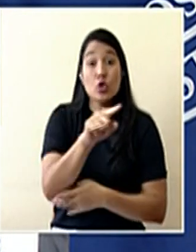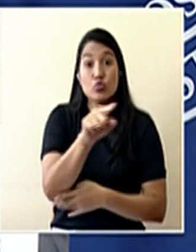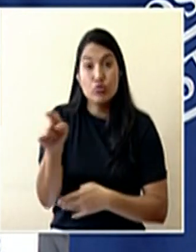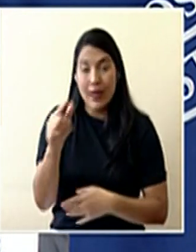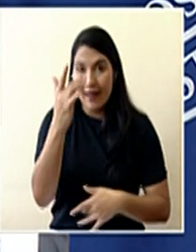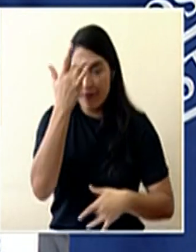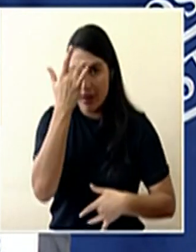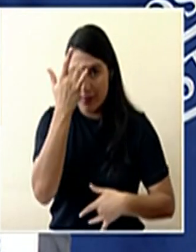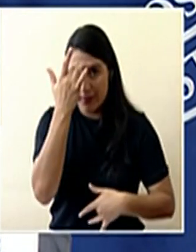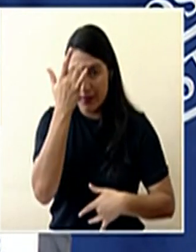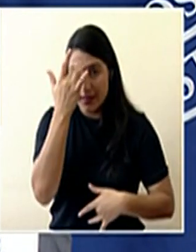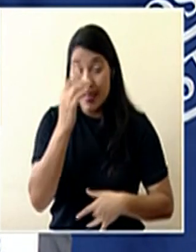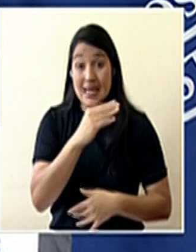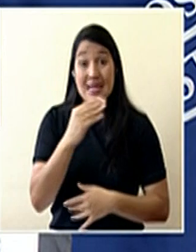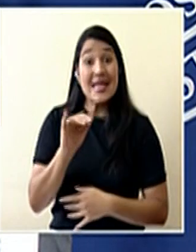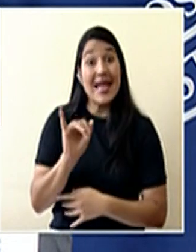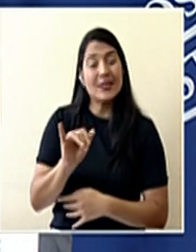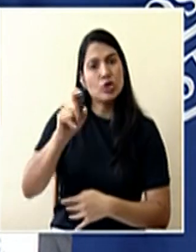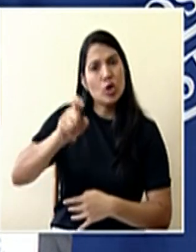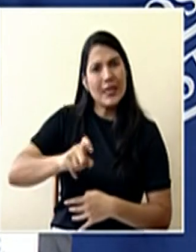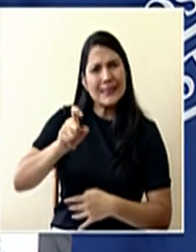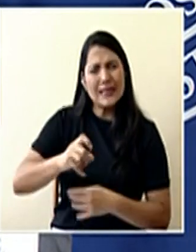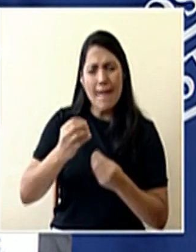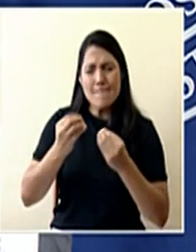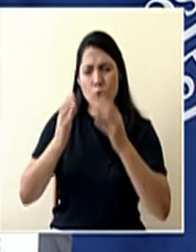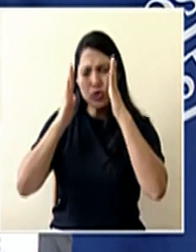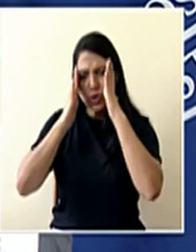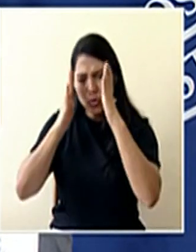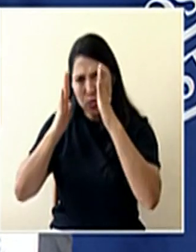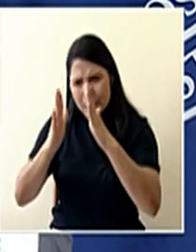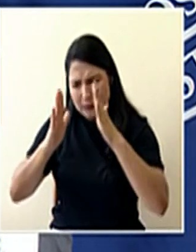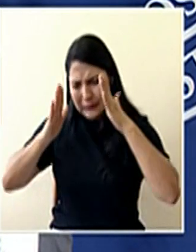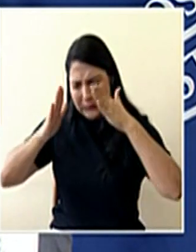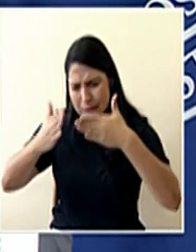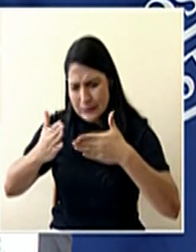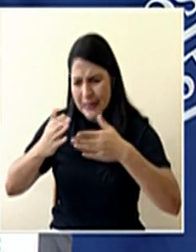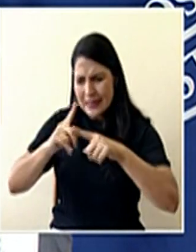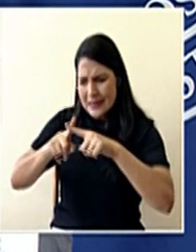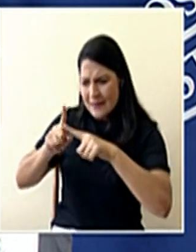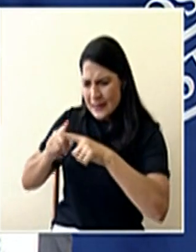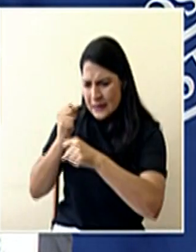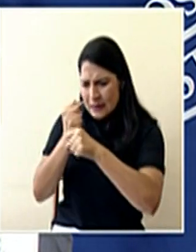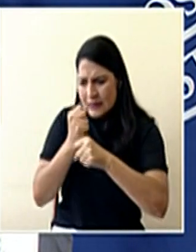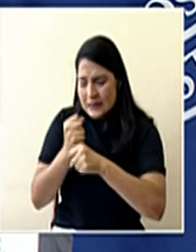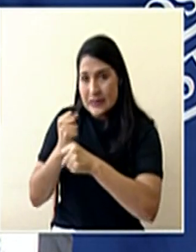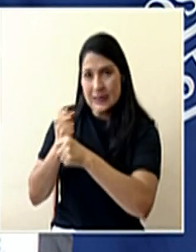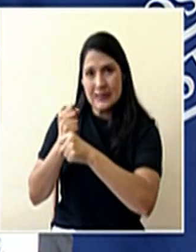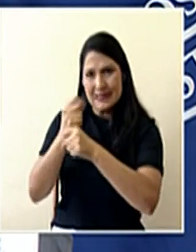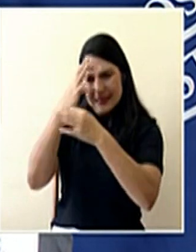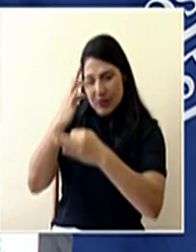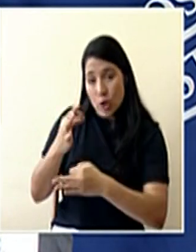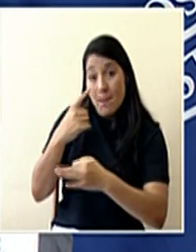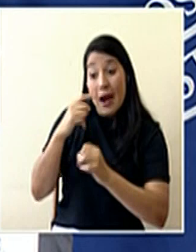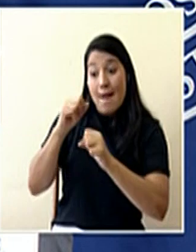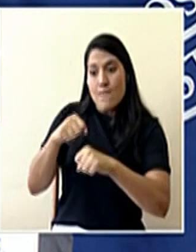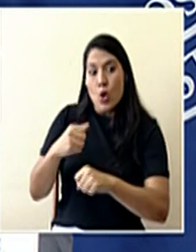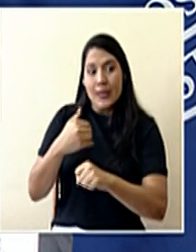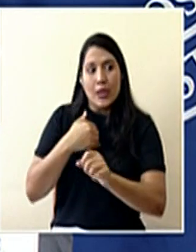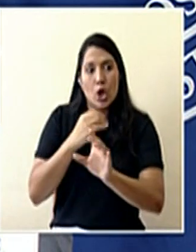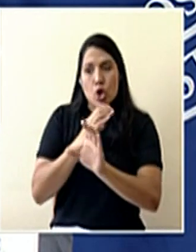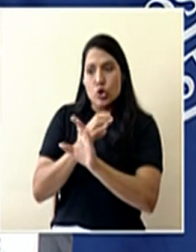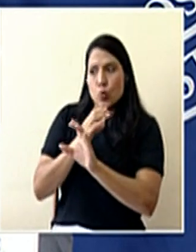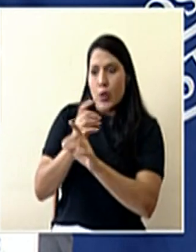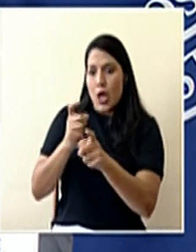se enferme. Y eso requiere de una concentración, una focalización de acciones para poder hacer las contenciones de todos